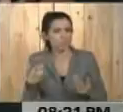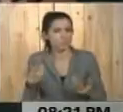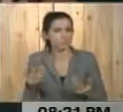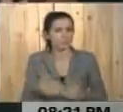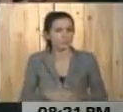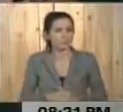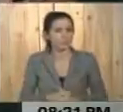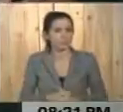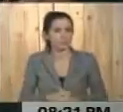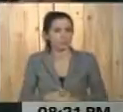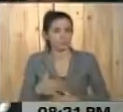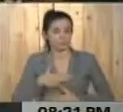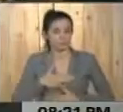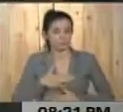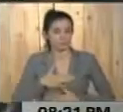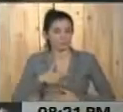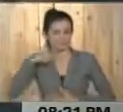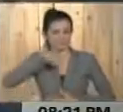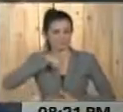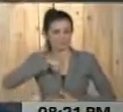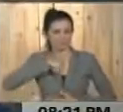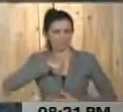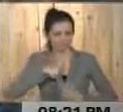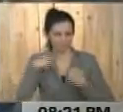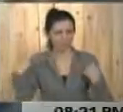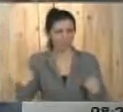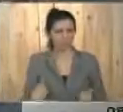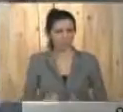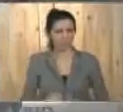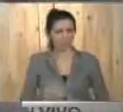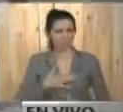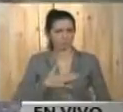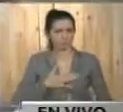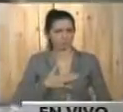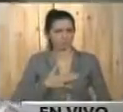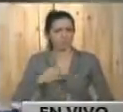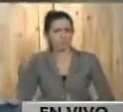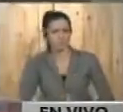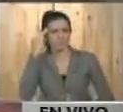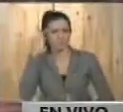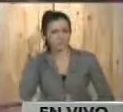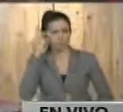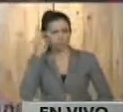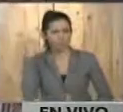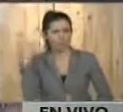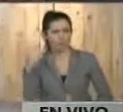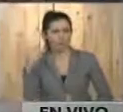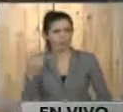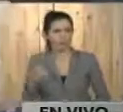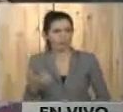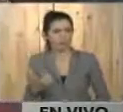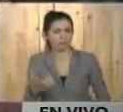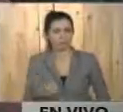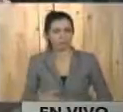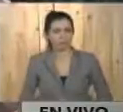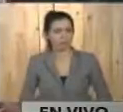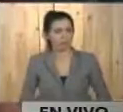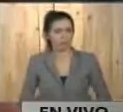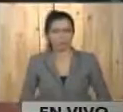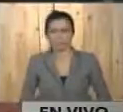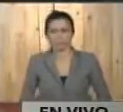Pero en mi pecho, en mi corazón, en mi mente, hay